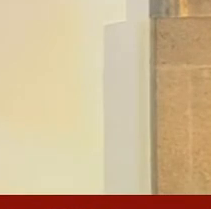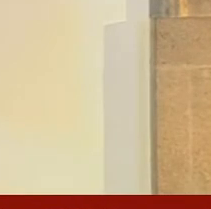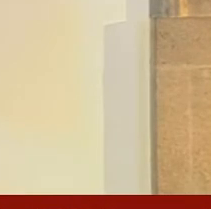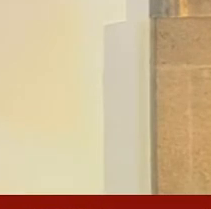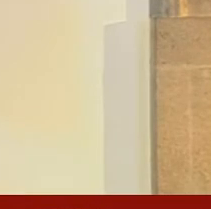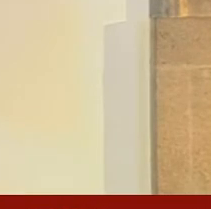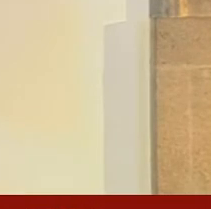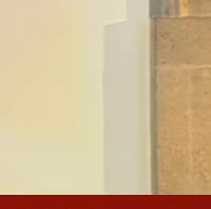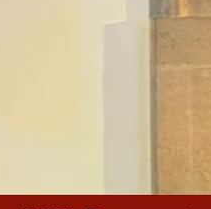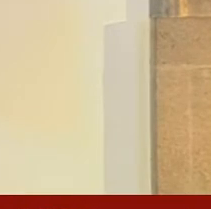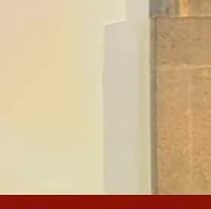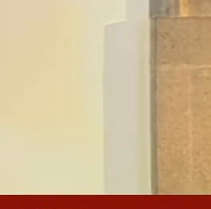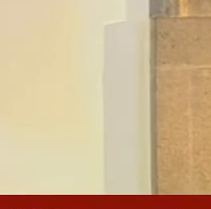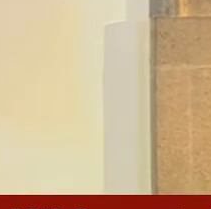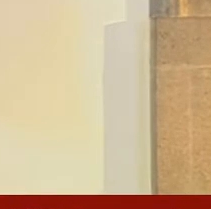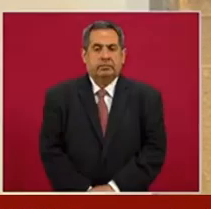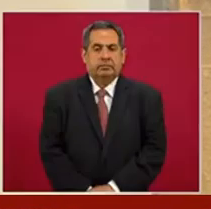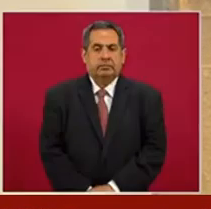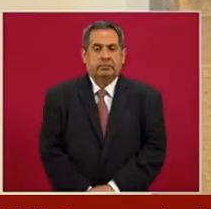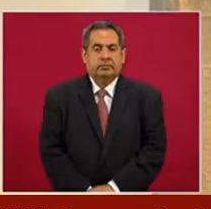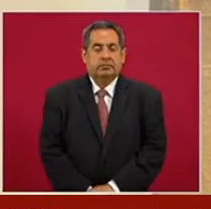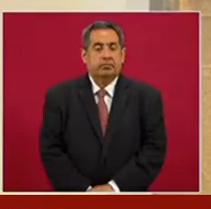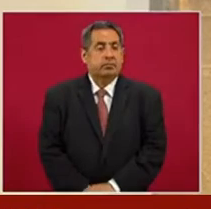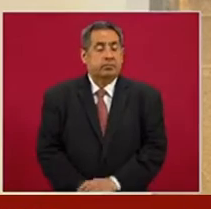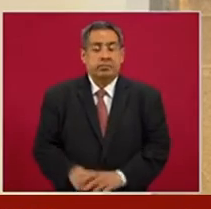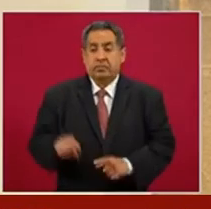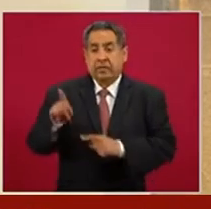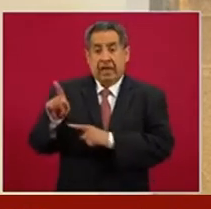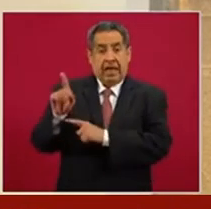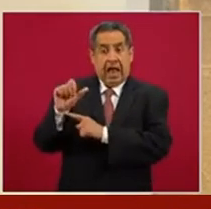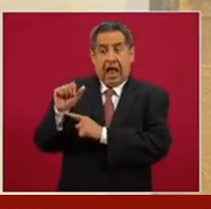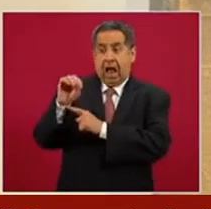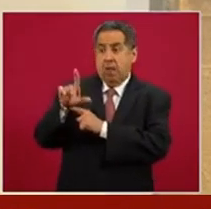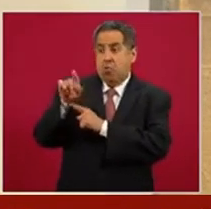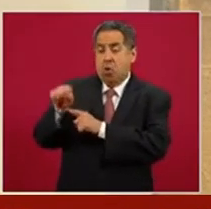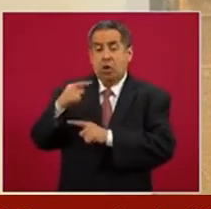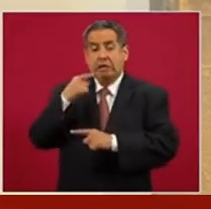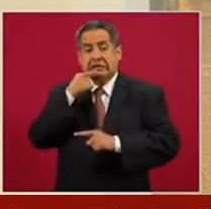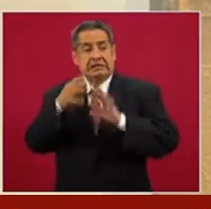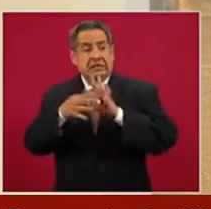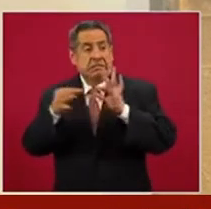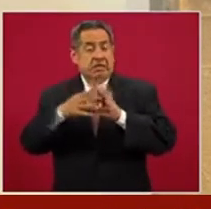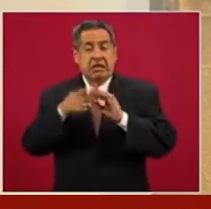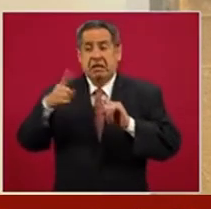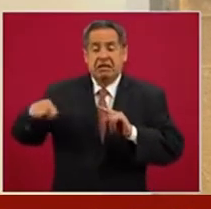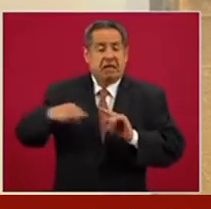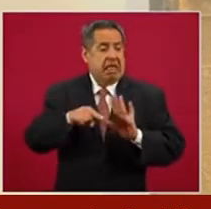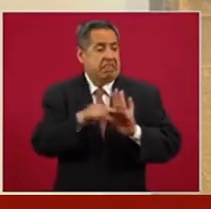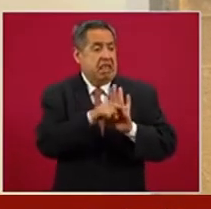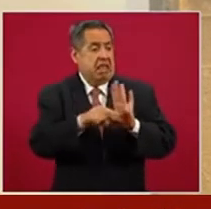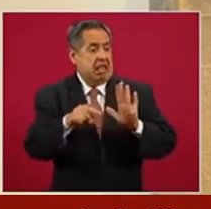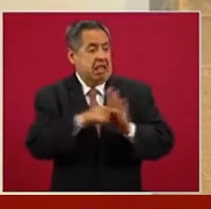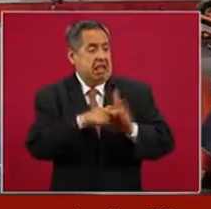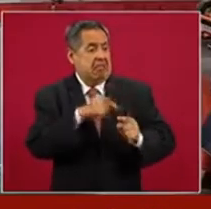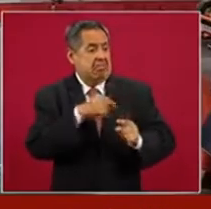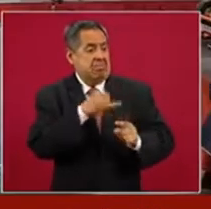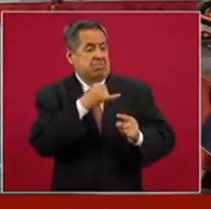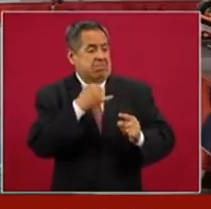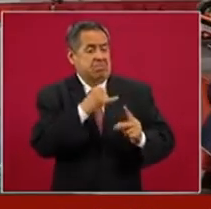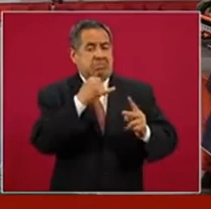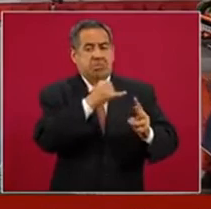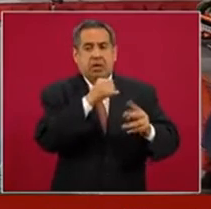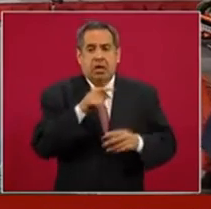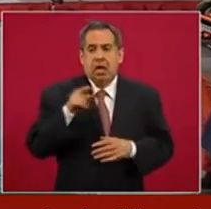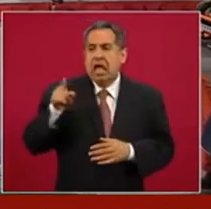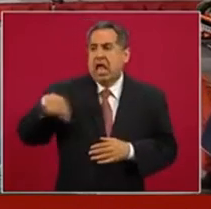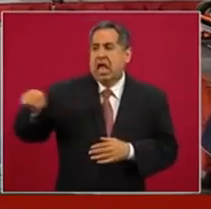democracia. El presidente López Obrador utiliza un discurso permanente de estigmatización y difamación contra los que